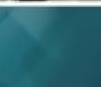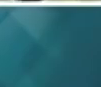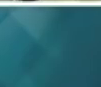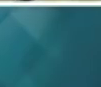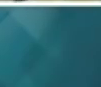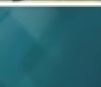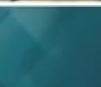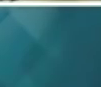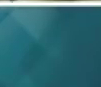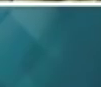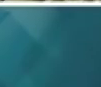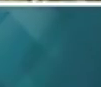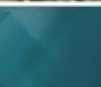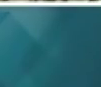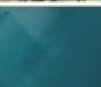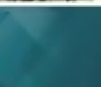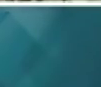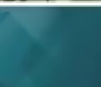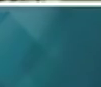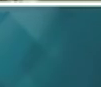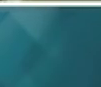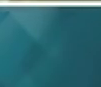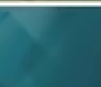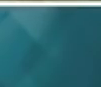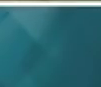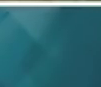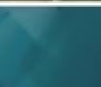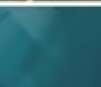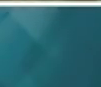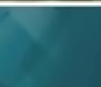industrial, productivo, comercial.